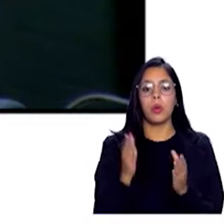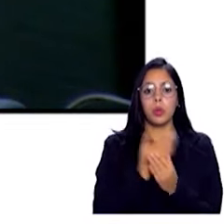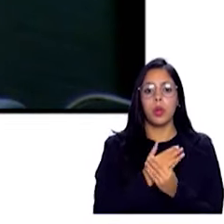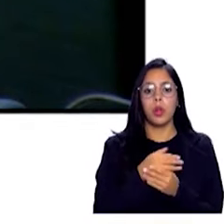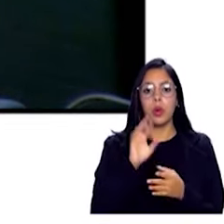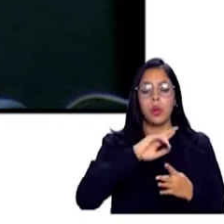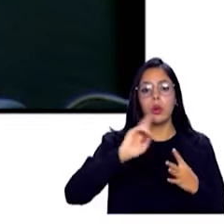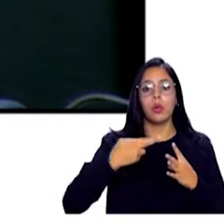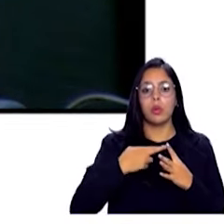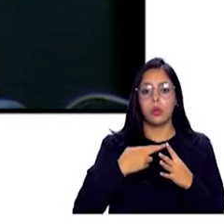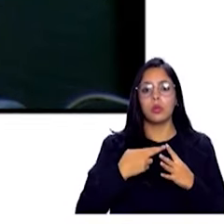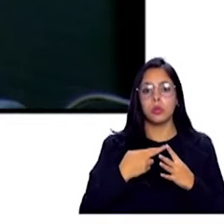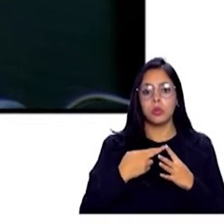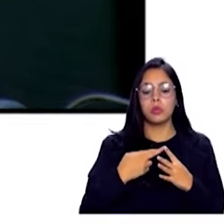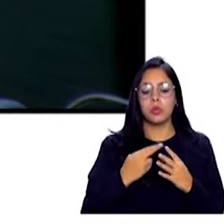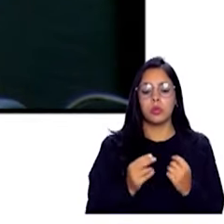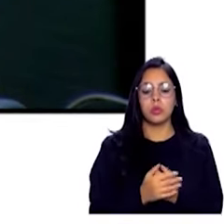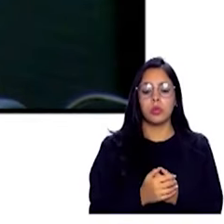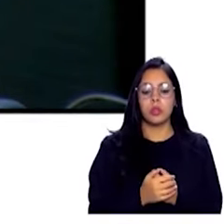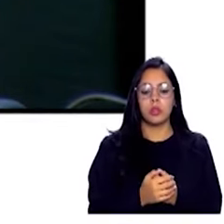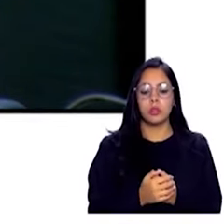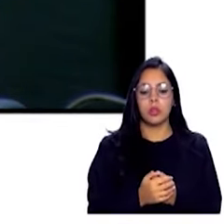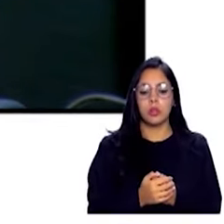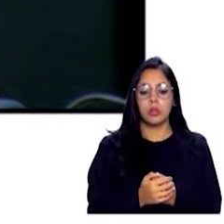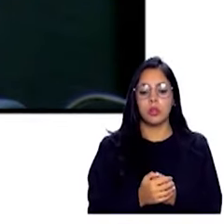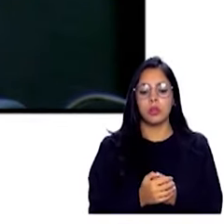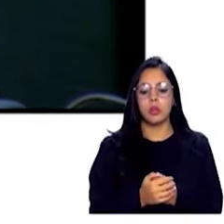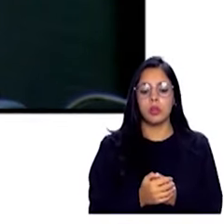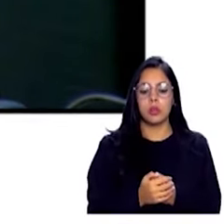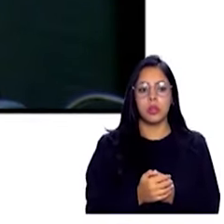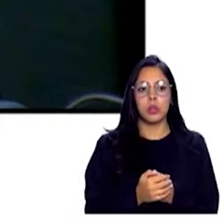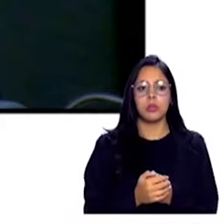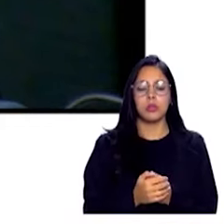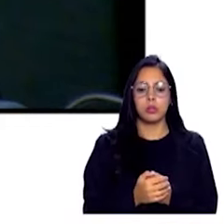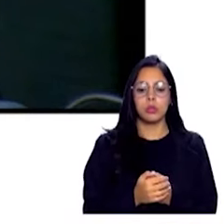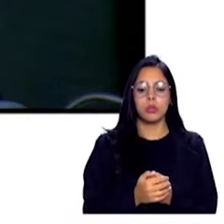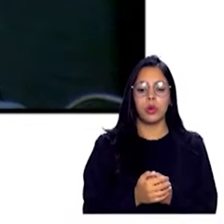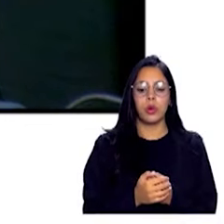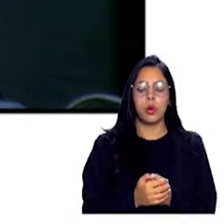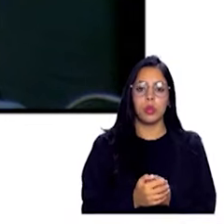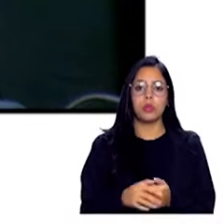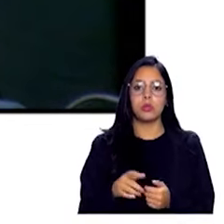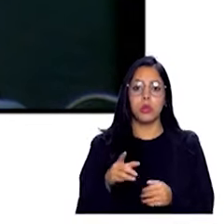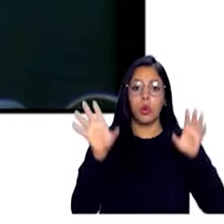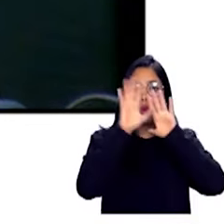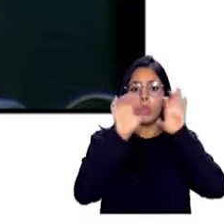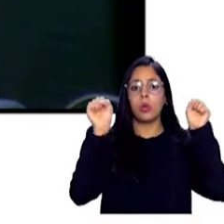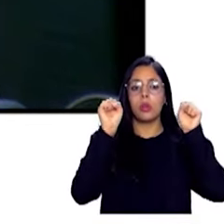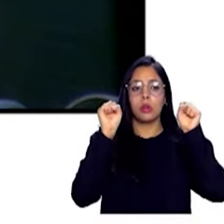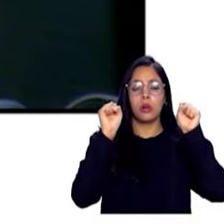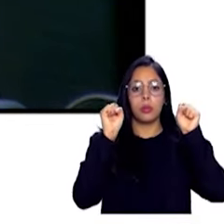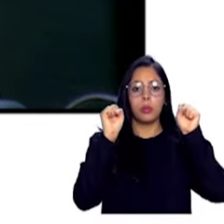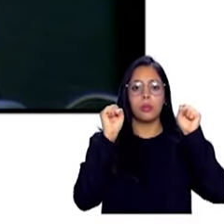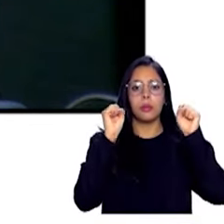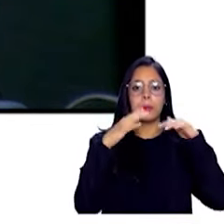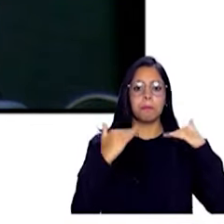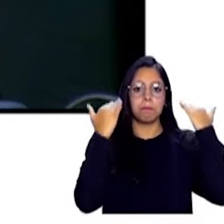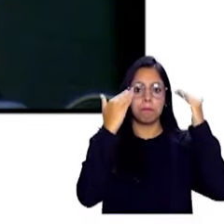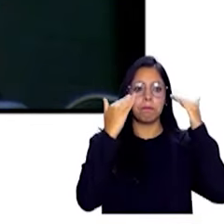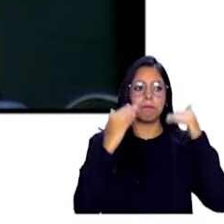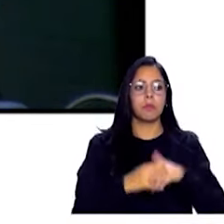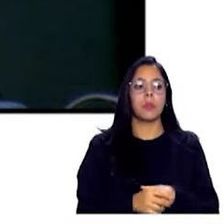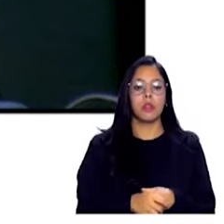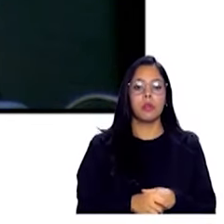favorable incluso a las personas que no hayan recurrido Y el tribunal Supremo si cree que la sentencia es inadecuada o bien la